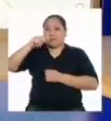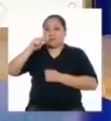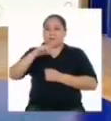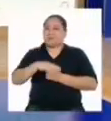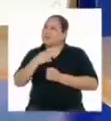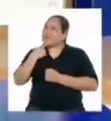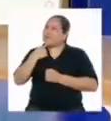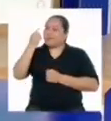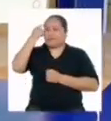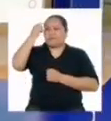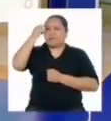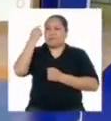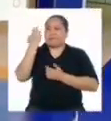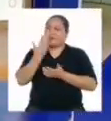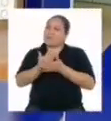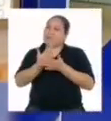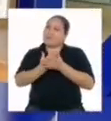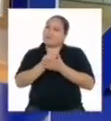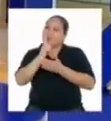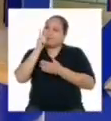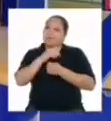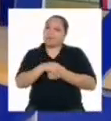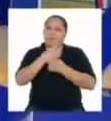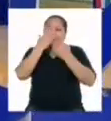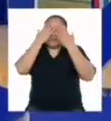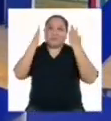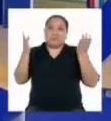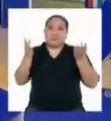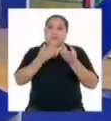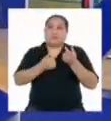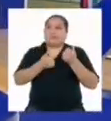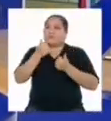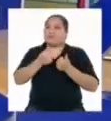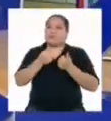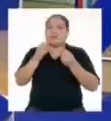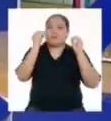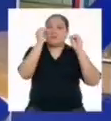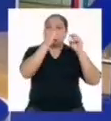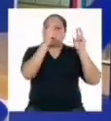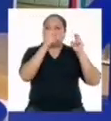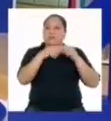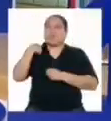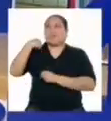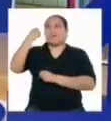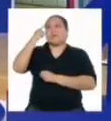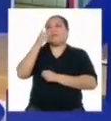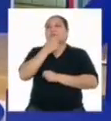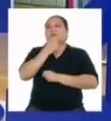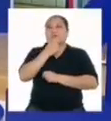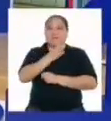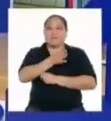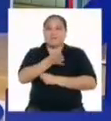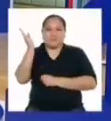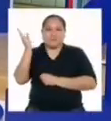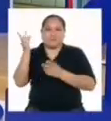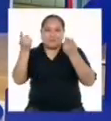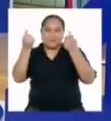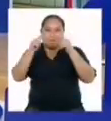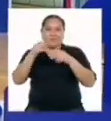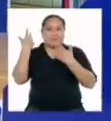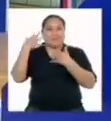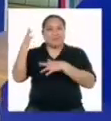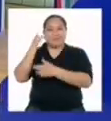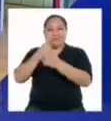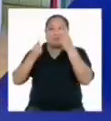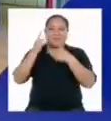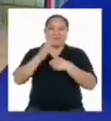me gustaría hacer uno de prueba antes, pero aún no sé de qué podría tratar. Mientras lo pienso, vamos mejor a un corte.